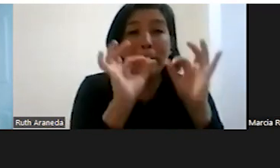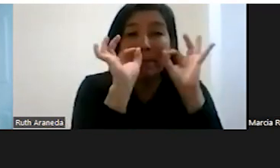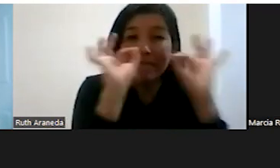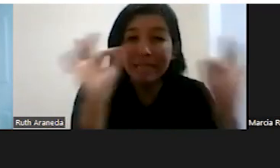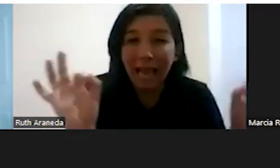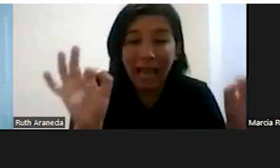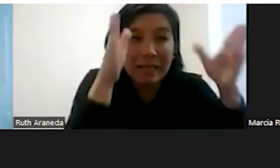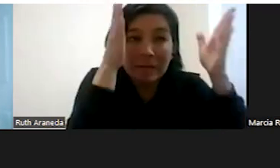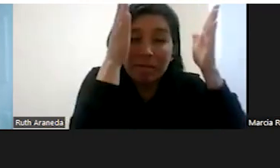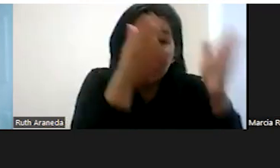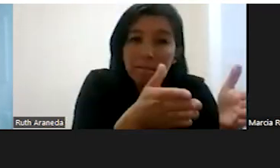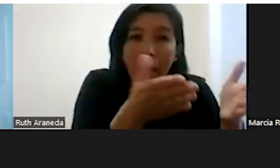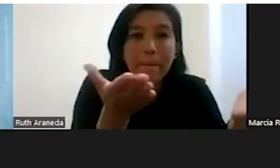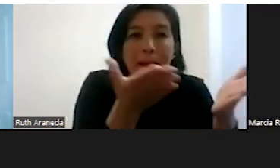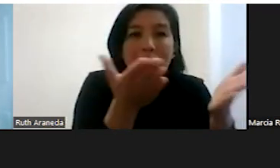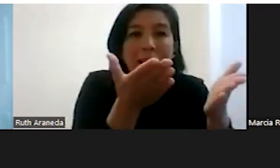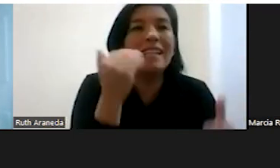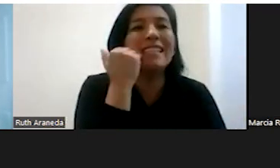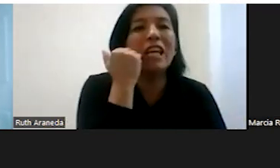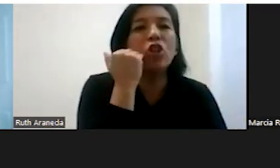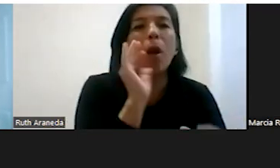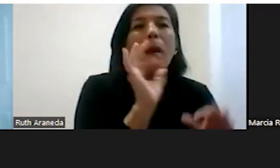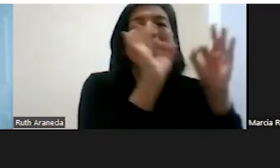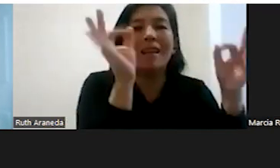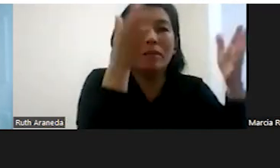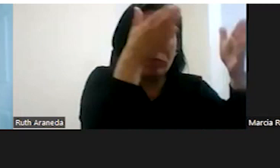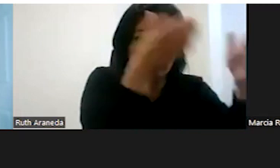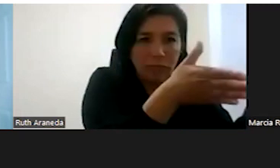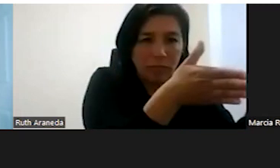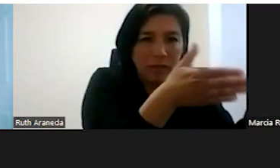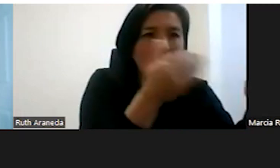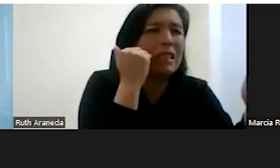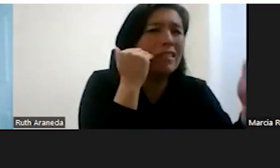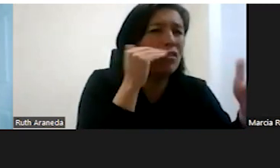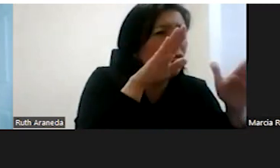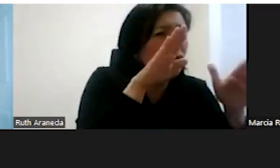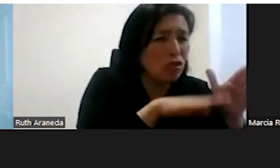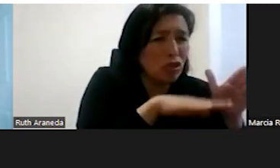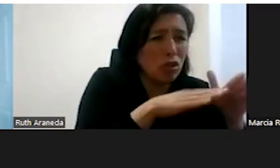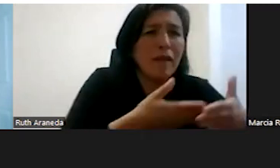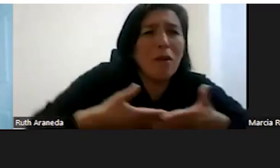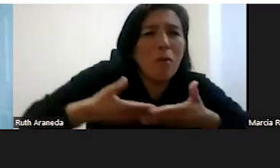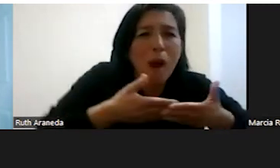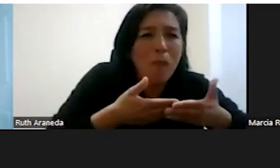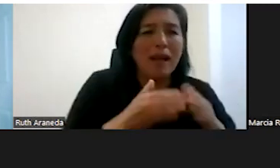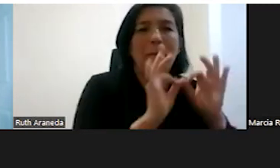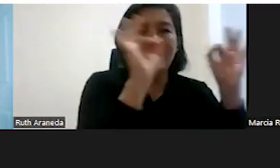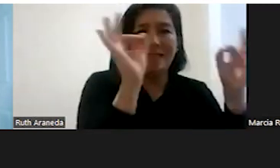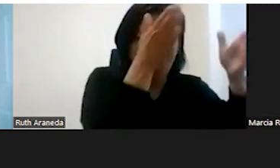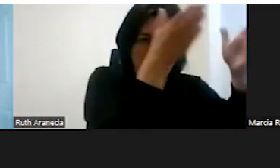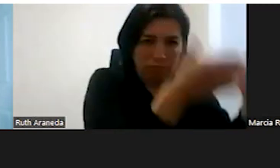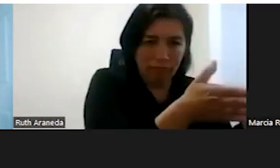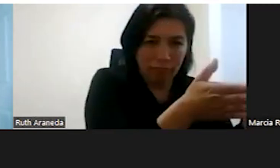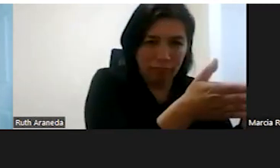para los niños, para los infantes, para los recién nacidos. No